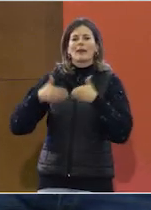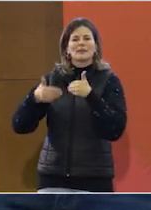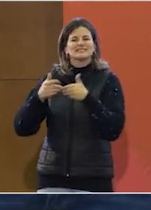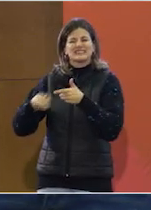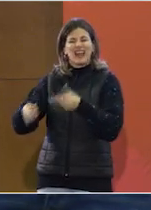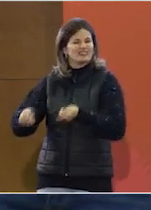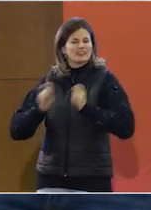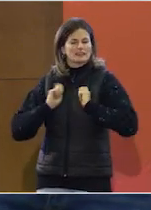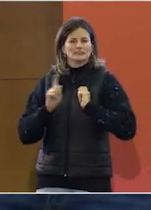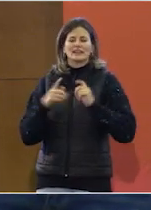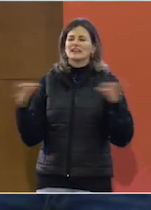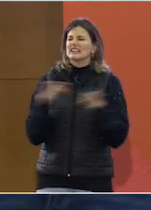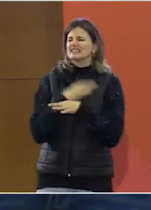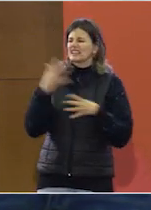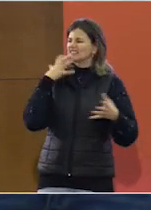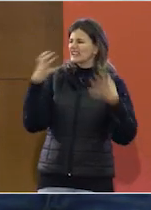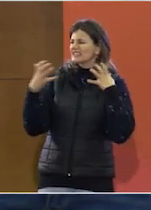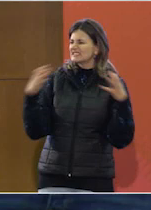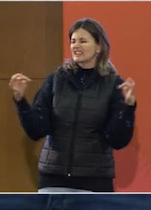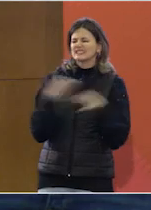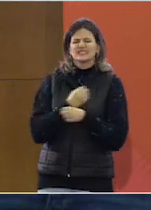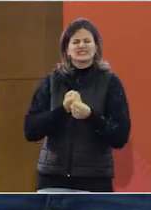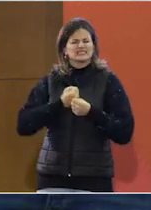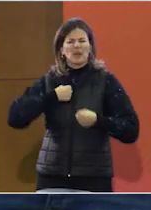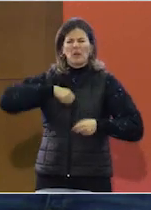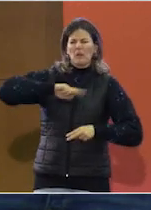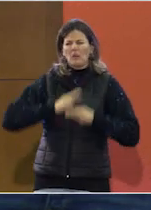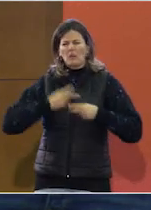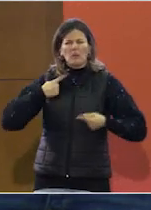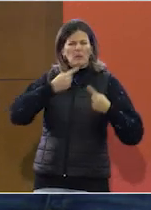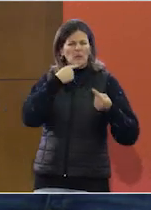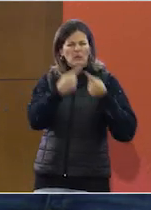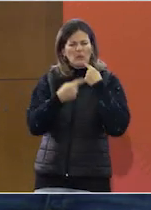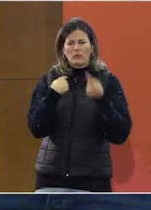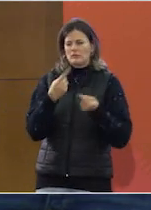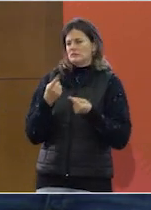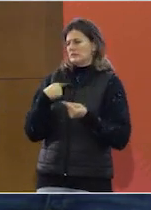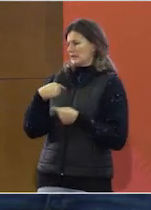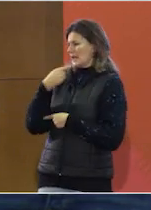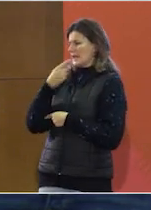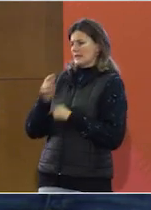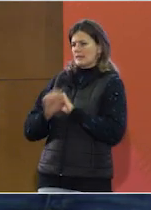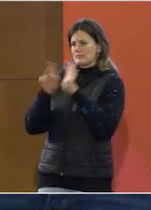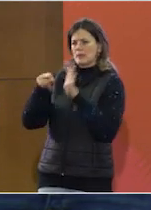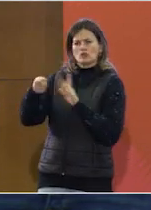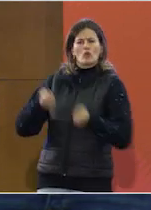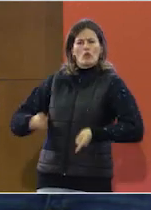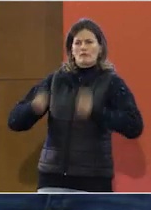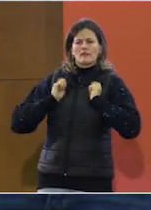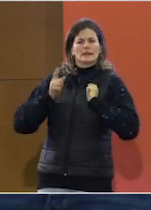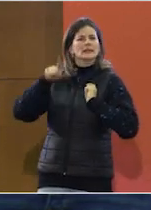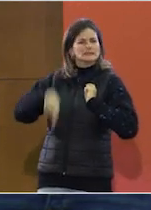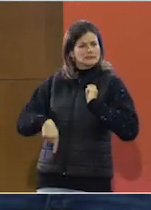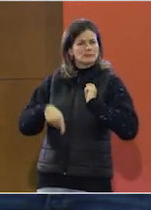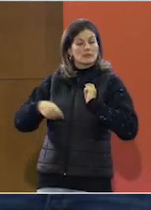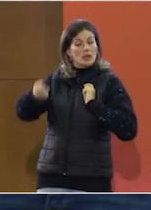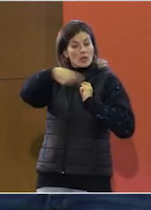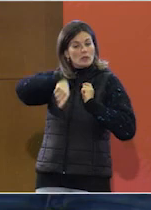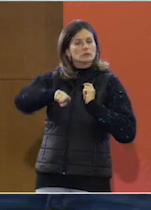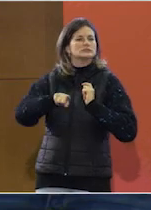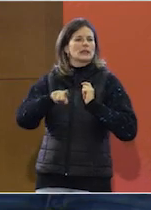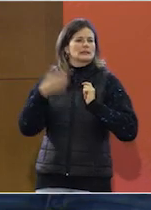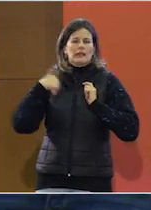Y sin gritar, sin tonos intensos, hay que decirles: ustedes han fracasado también y ustedes